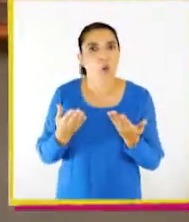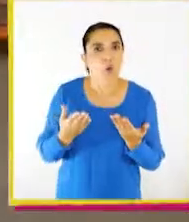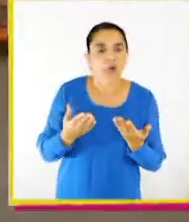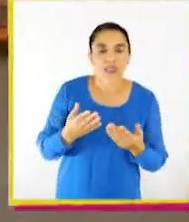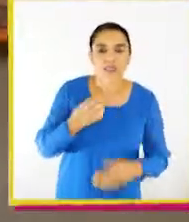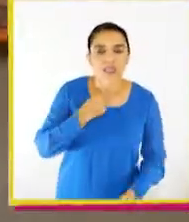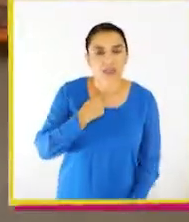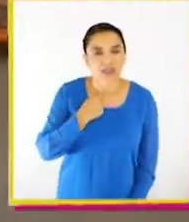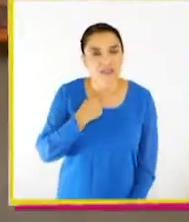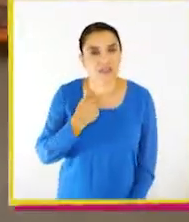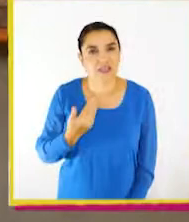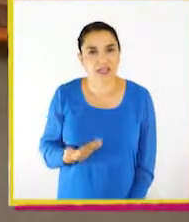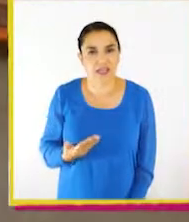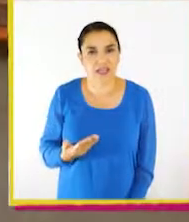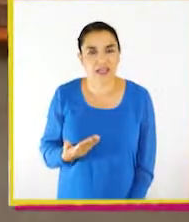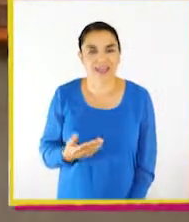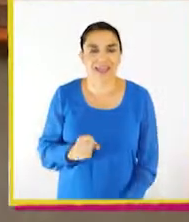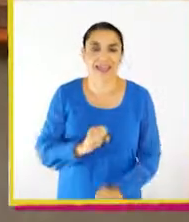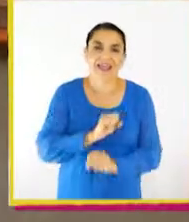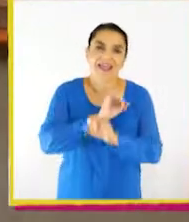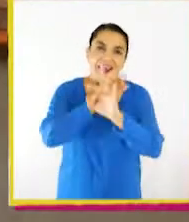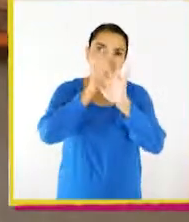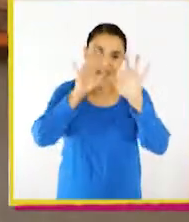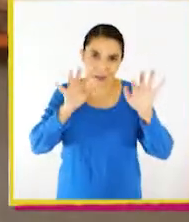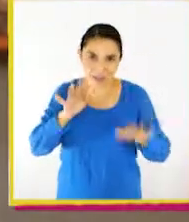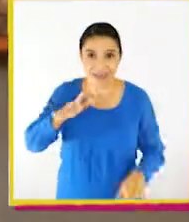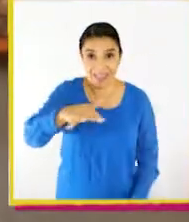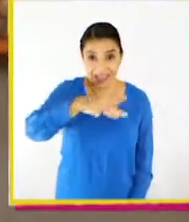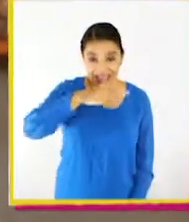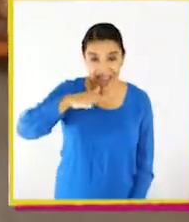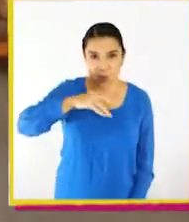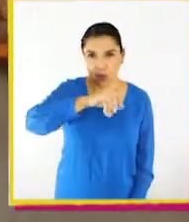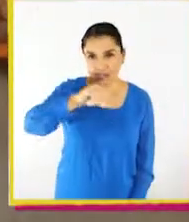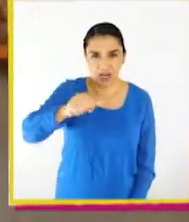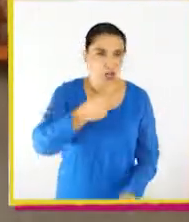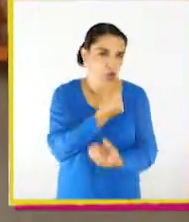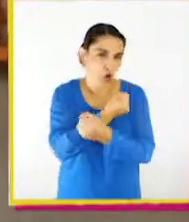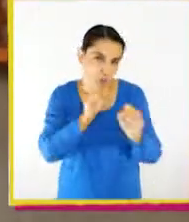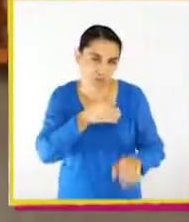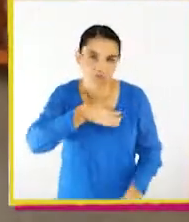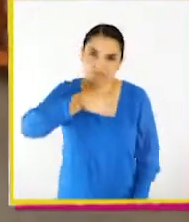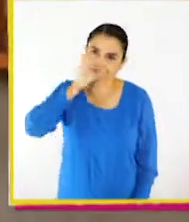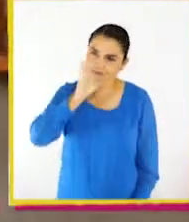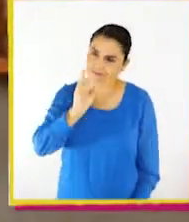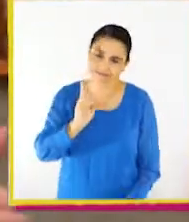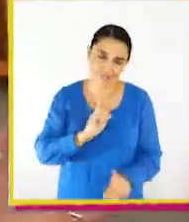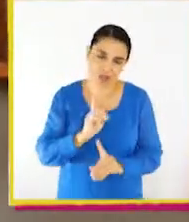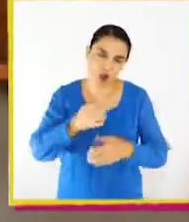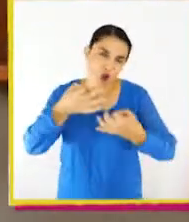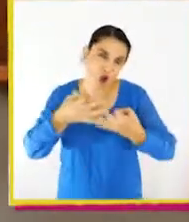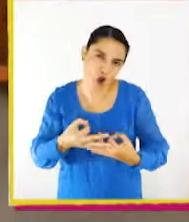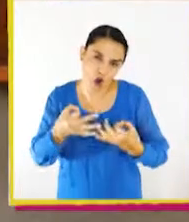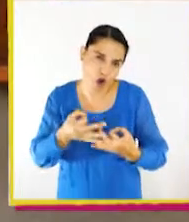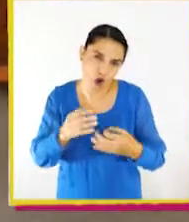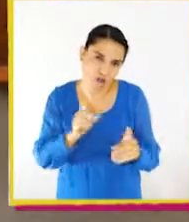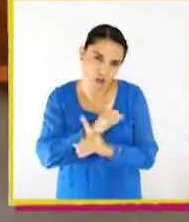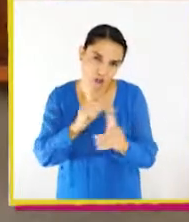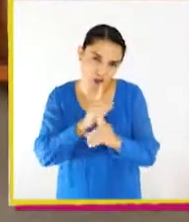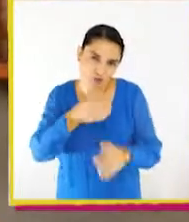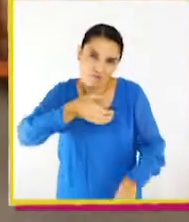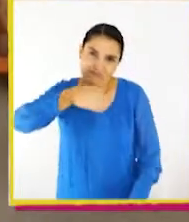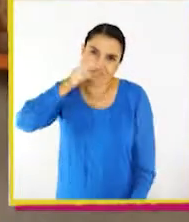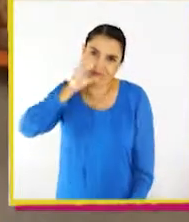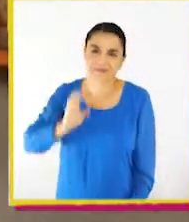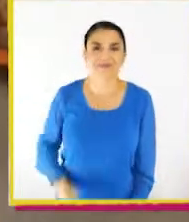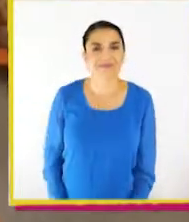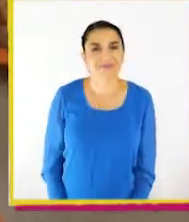¡Wow! ¡Qué interesante! Claramente el agua salada no se puede beber directamente. Obvio, no es